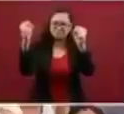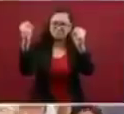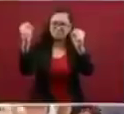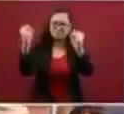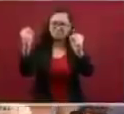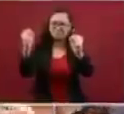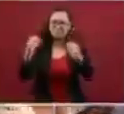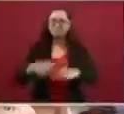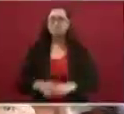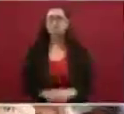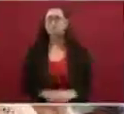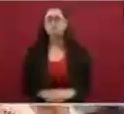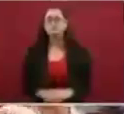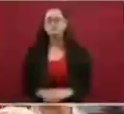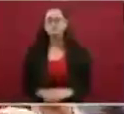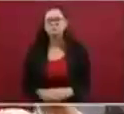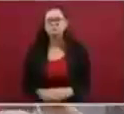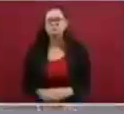México!